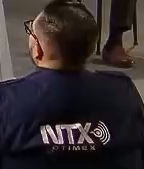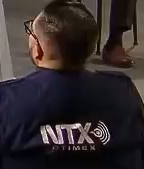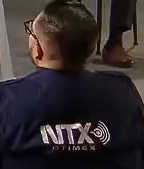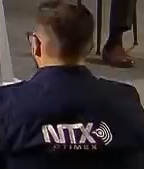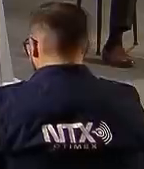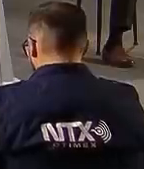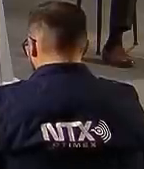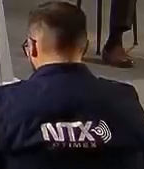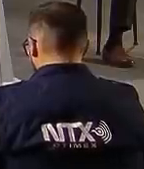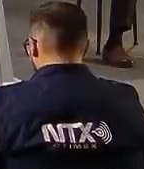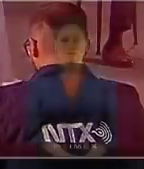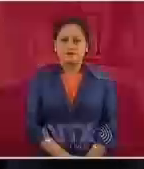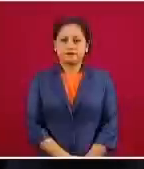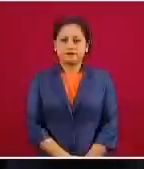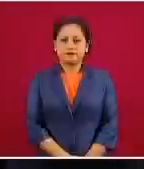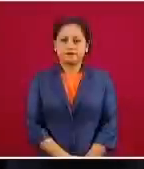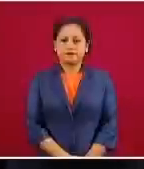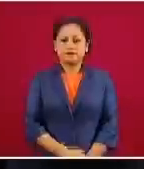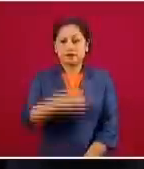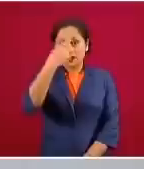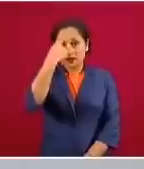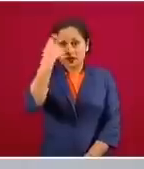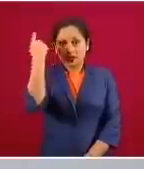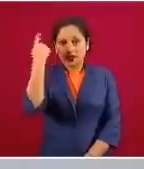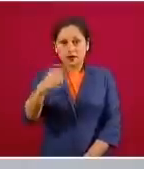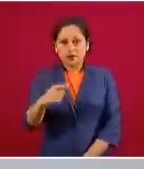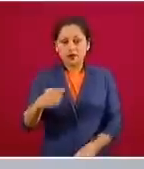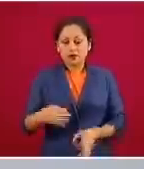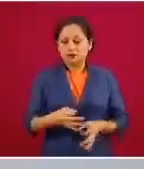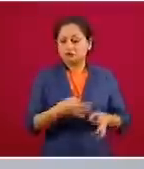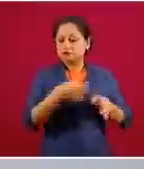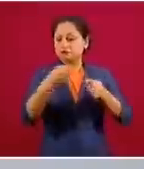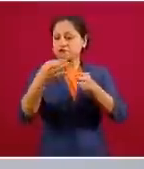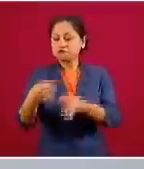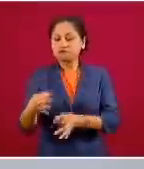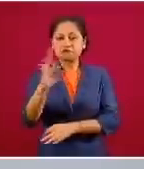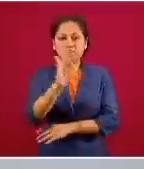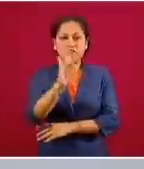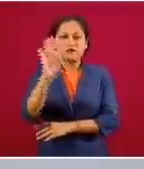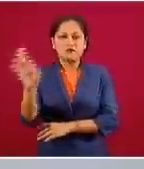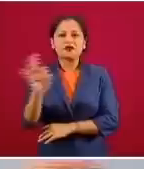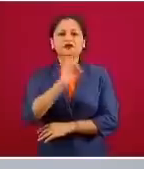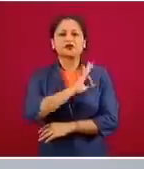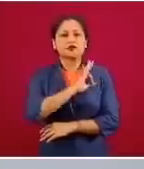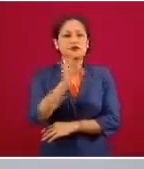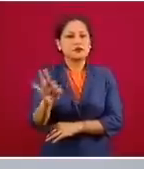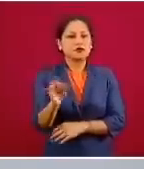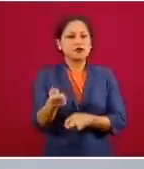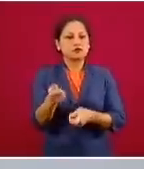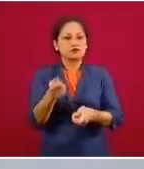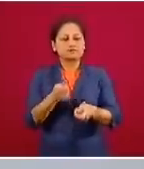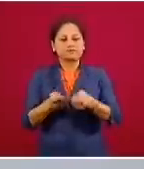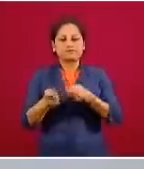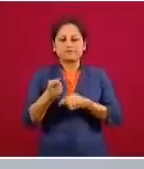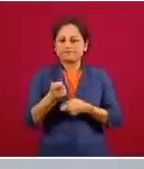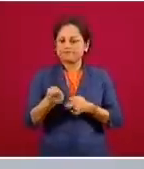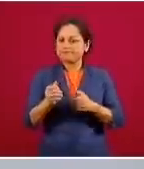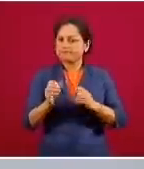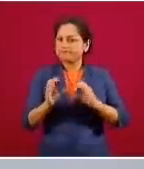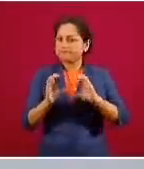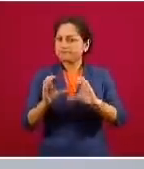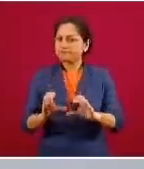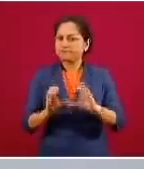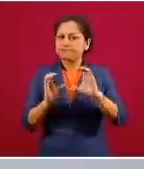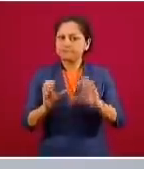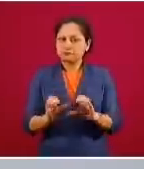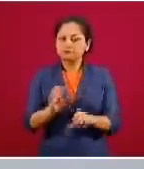si continúan, seguirán dando resultados. Pero también recomendaron de manera enfática asegurar